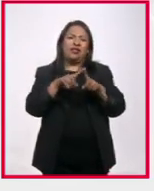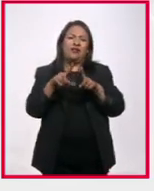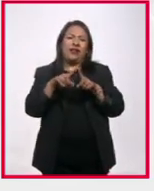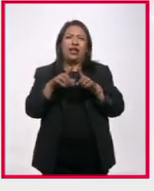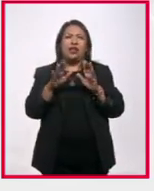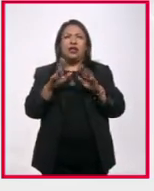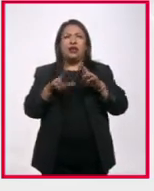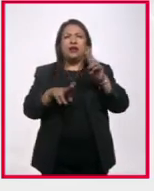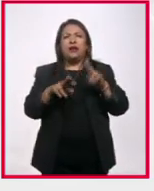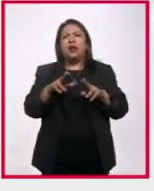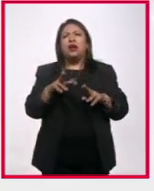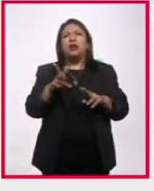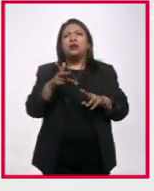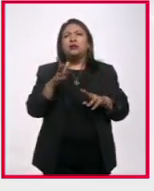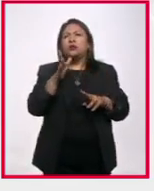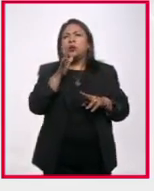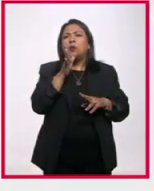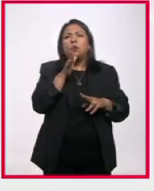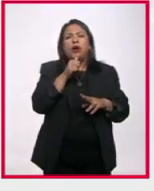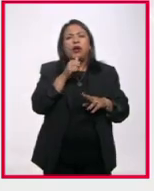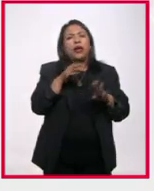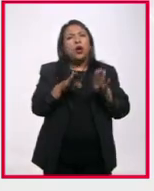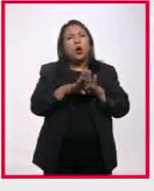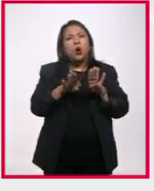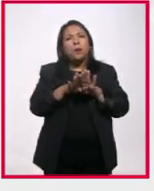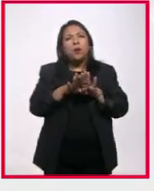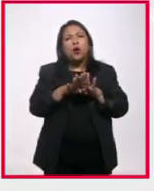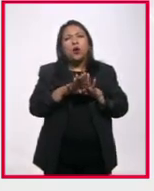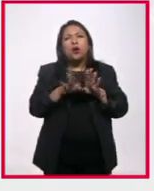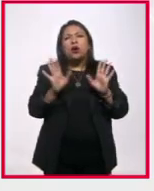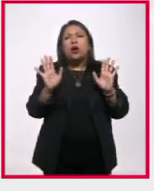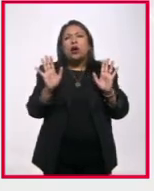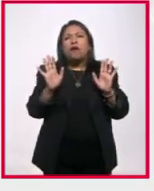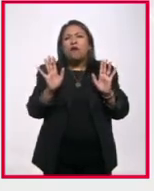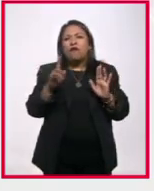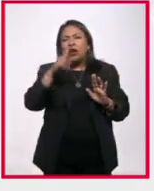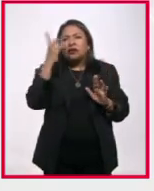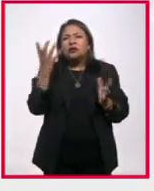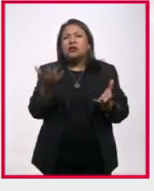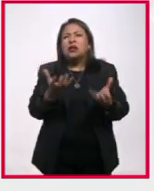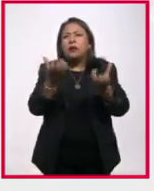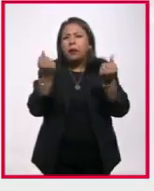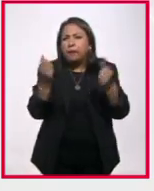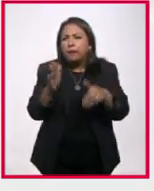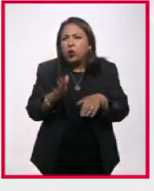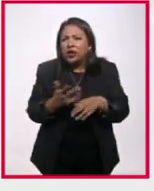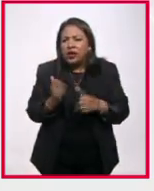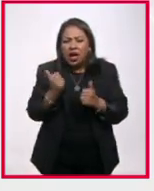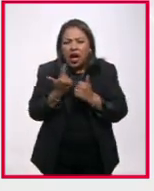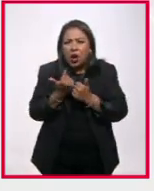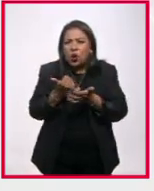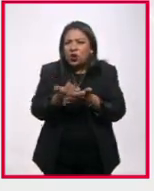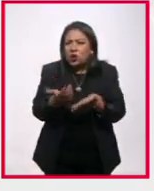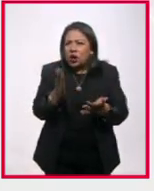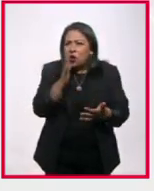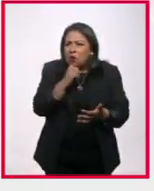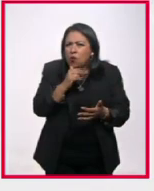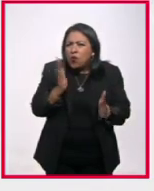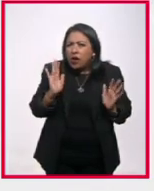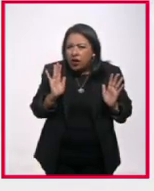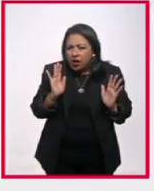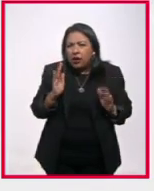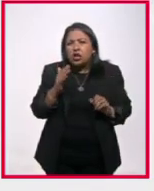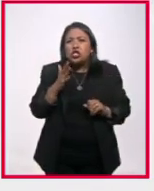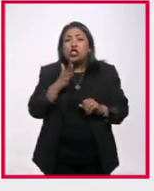planos. ¿Por qué no se le pudo salvar, digamos, de fácticamente? ¿Por qué no se pudo hacer algo por ella? ¿Y por qué